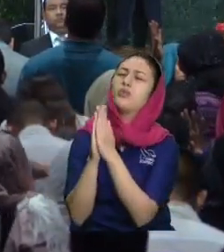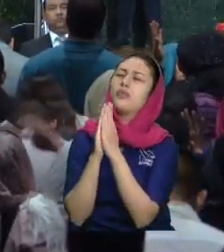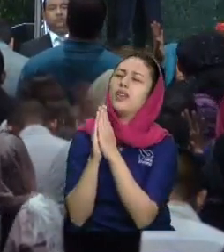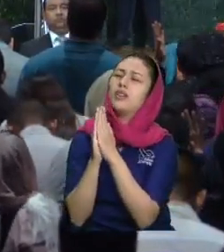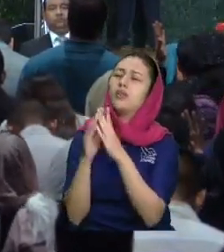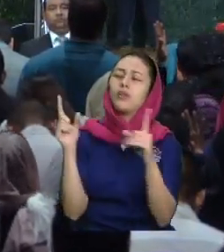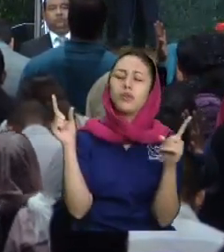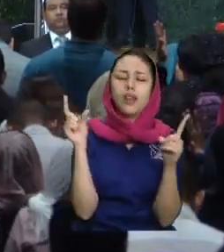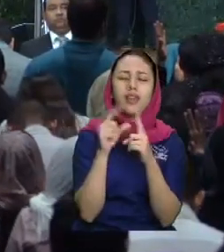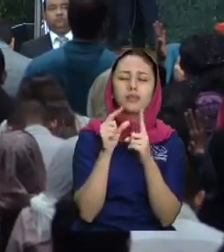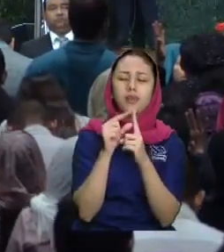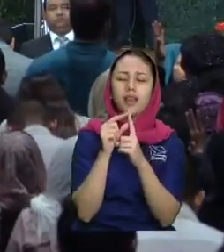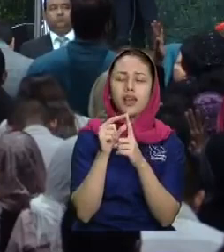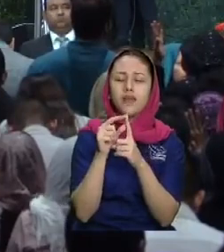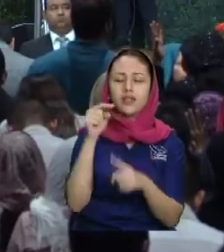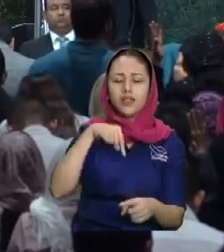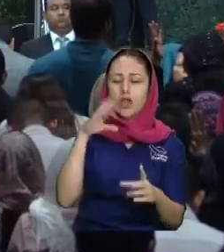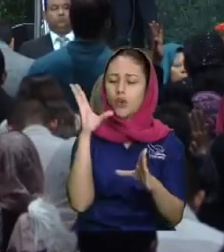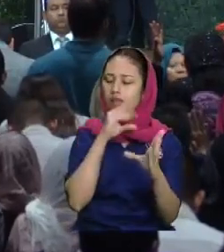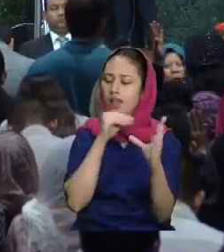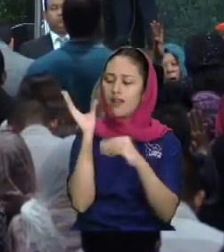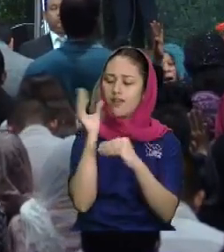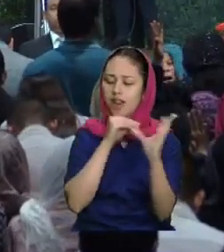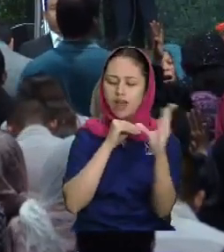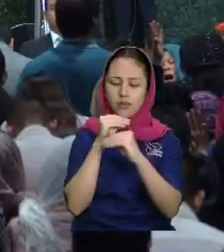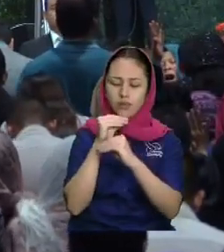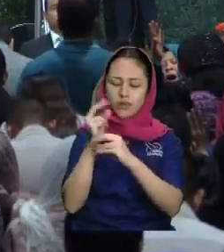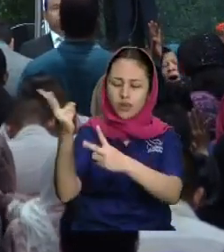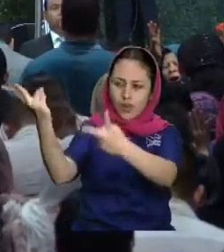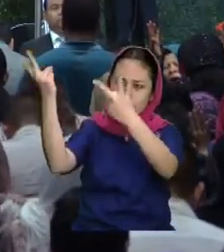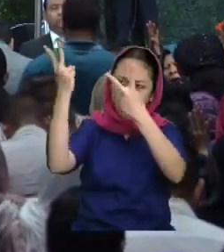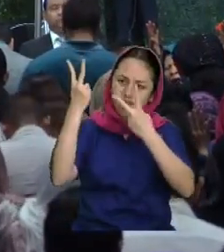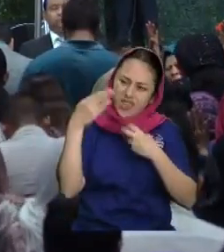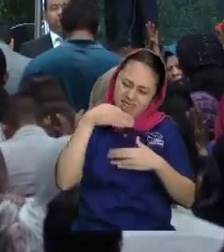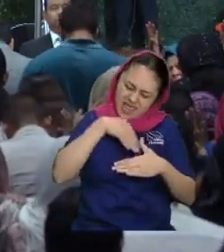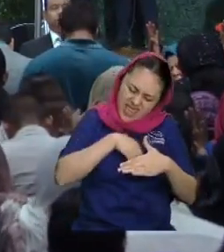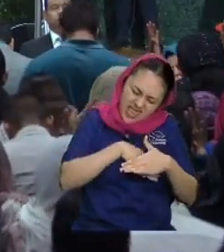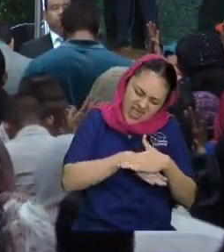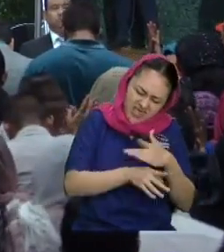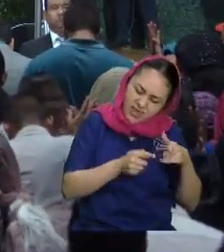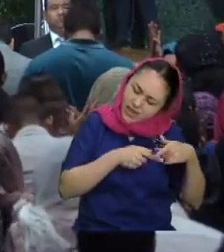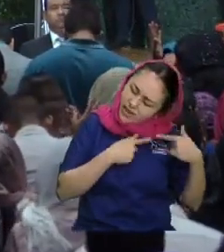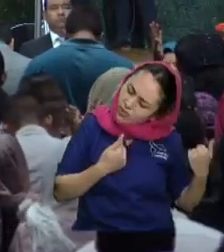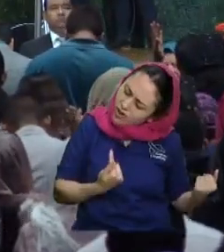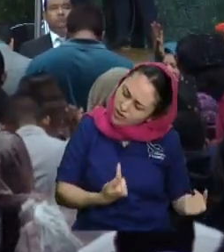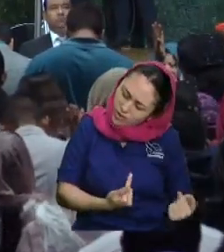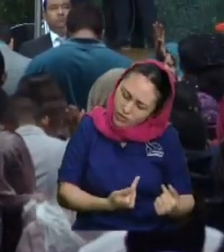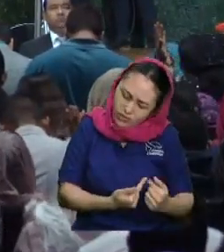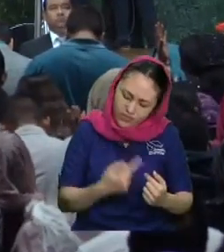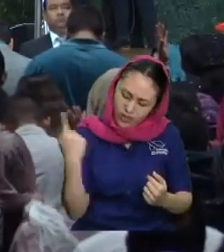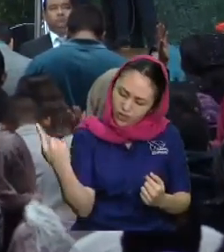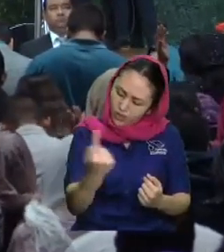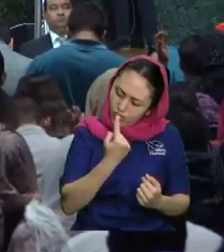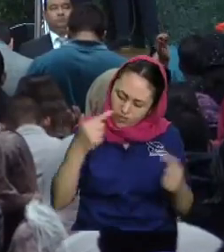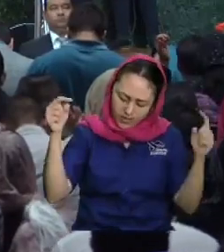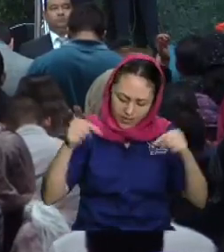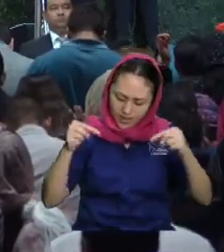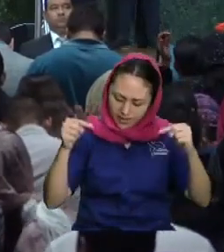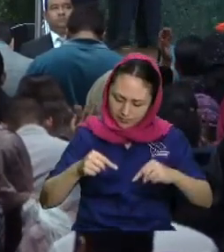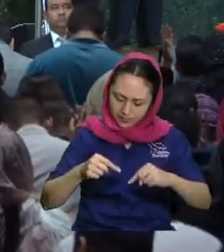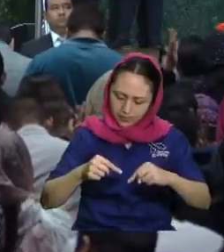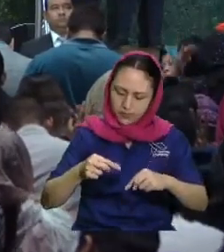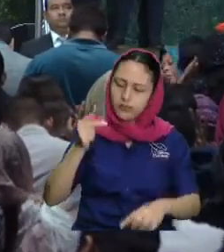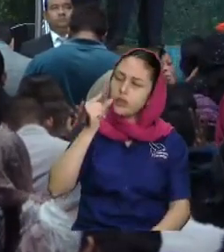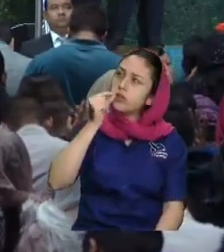hemos conversado vengan y hayan cabida en el corazón de todos los que estamos acá. Señor, que